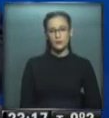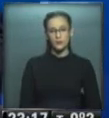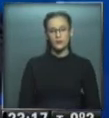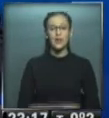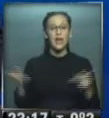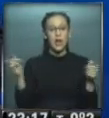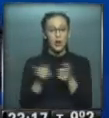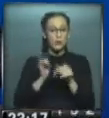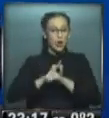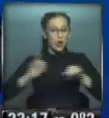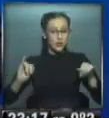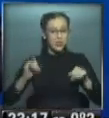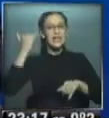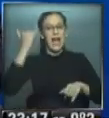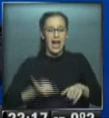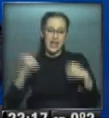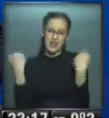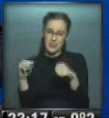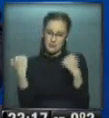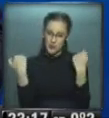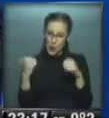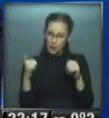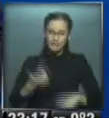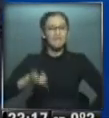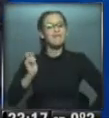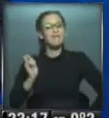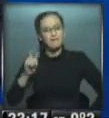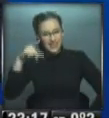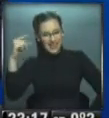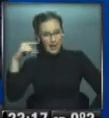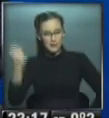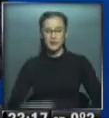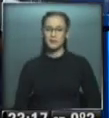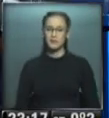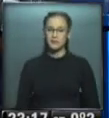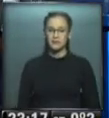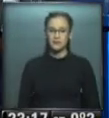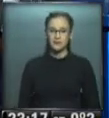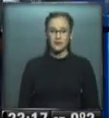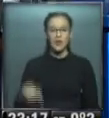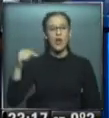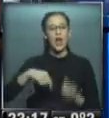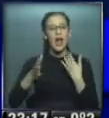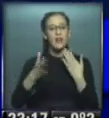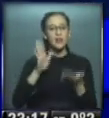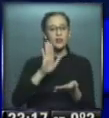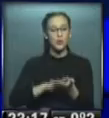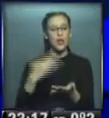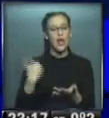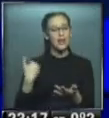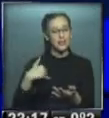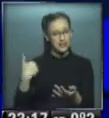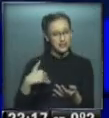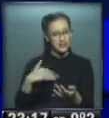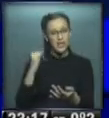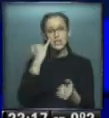Este resumen de noticias, por supuesto, tiene un momento para el deporte y es de Gaby Previtera. Y vamos a arrancar hablando de la selección argentina en este caso, porque